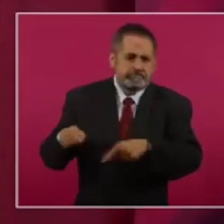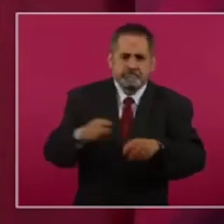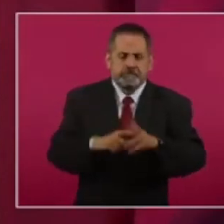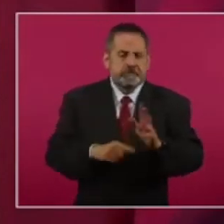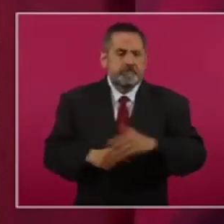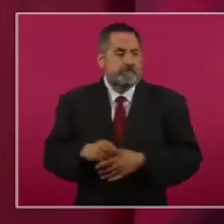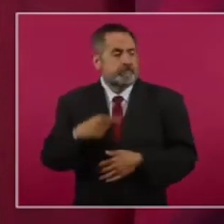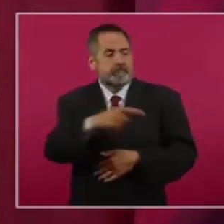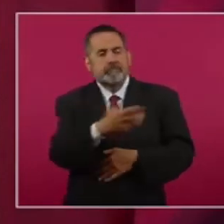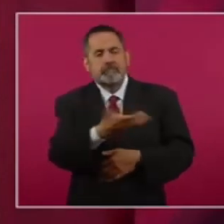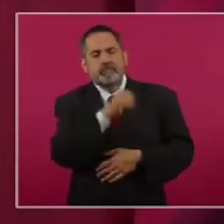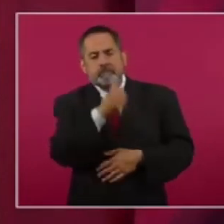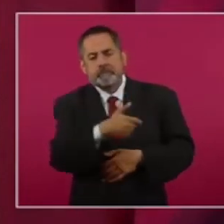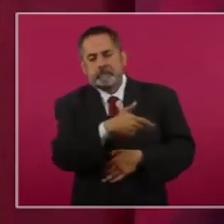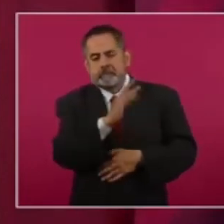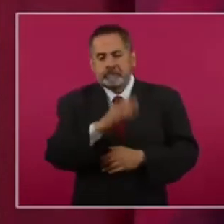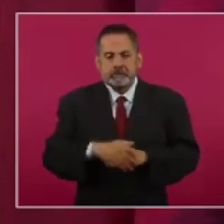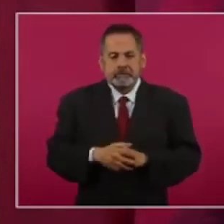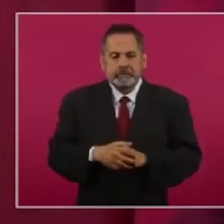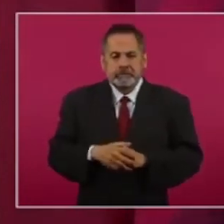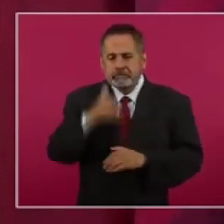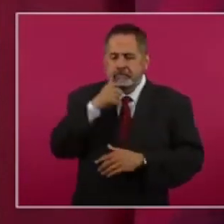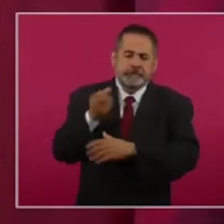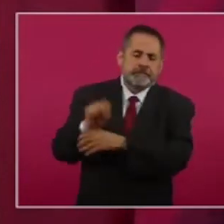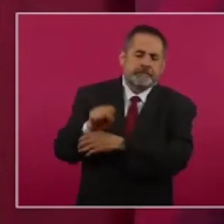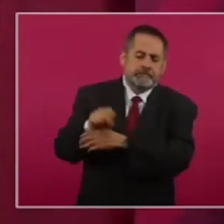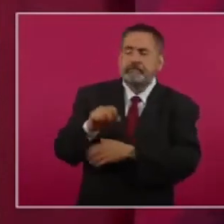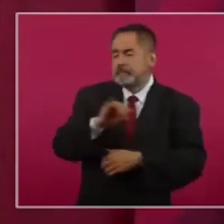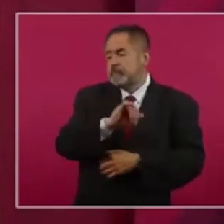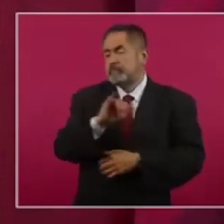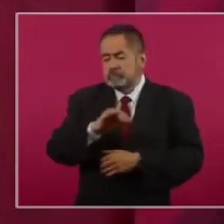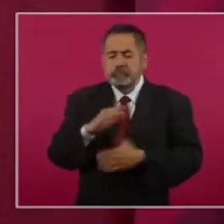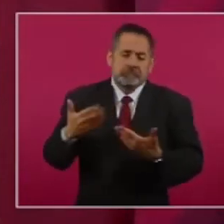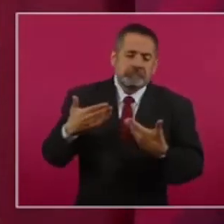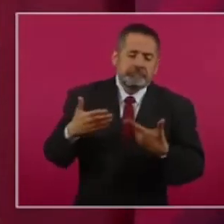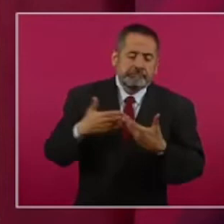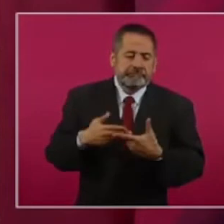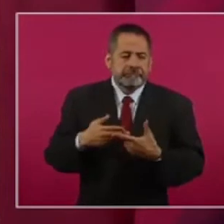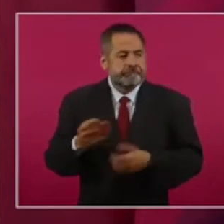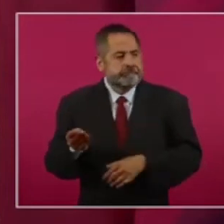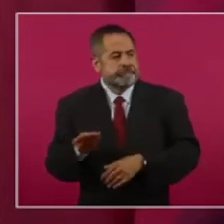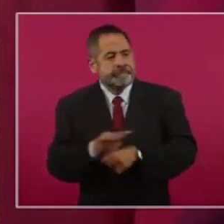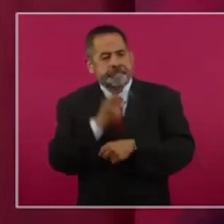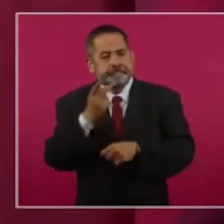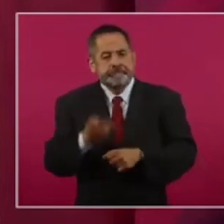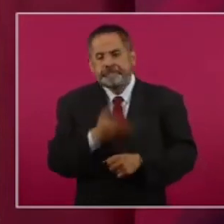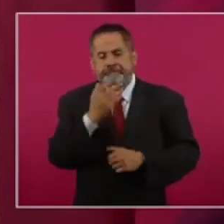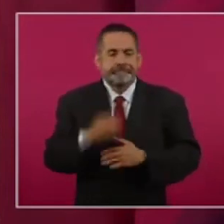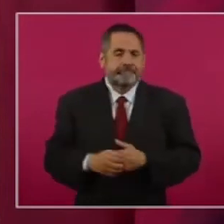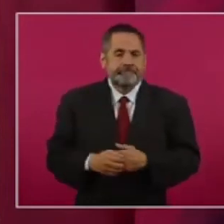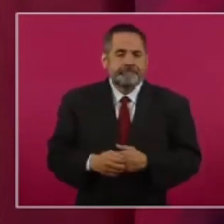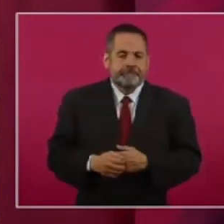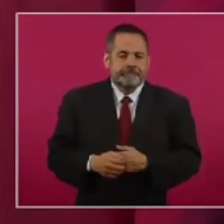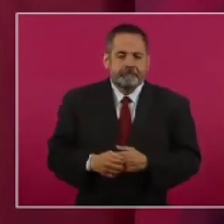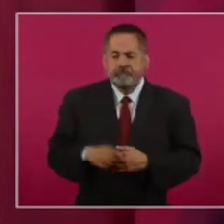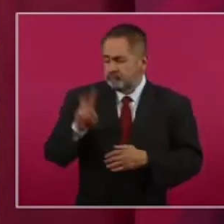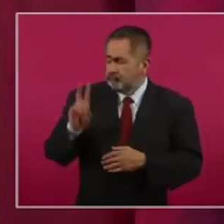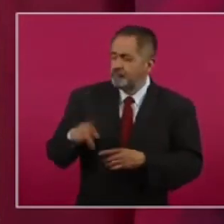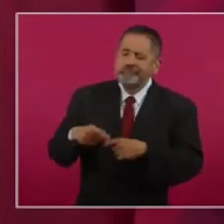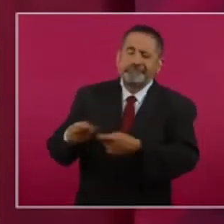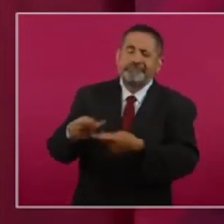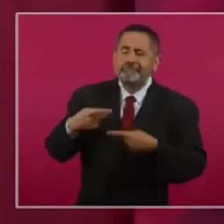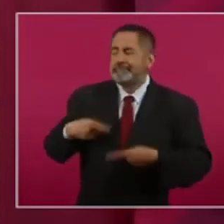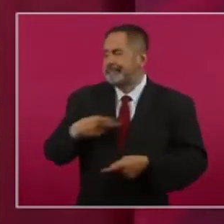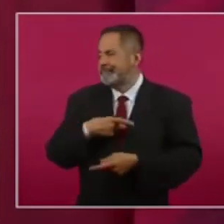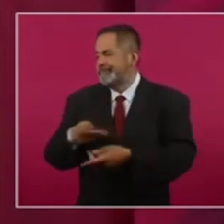nunca hacían nada, porque nos daban el avión y nos decían, sí, está bien, que se atienda a la pobreza,